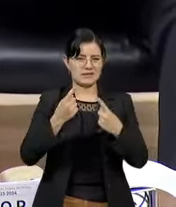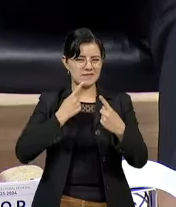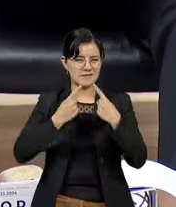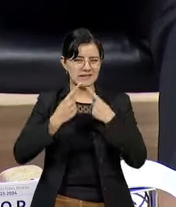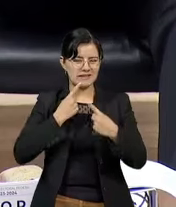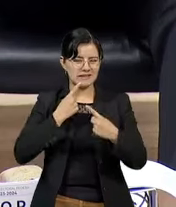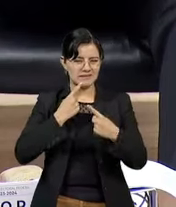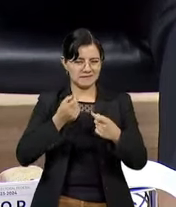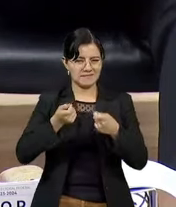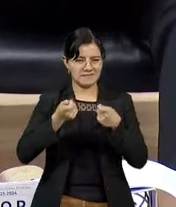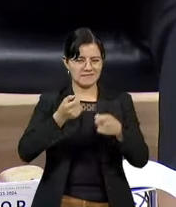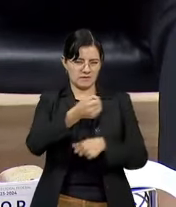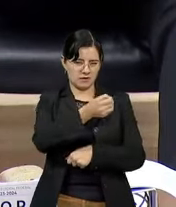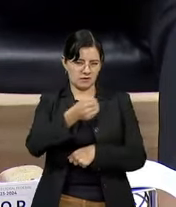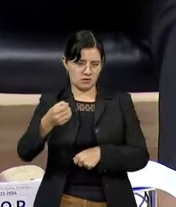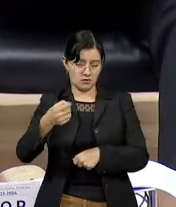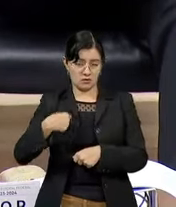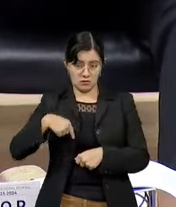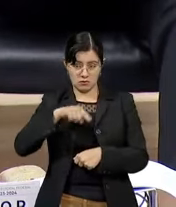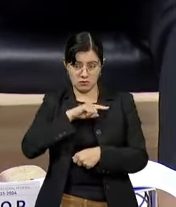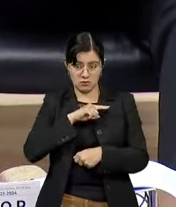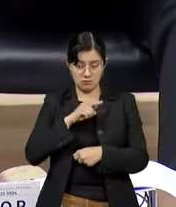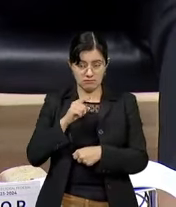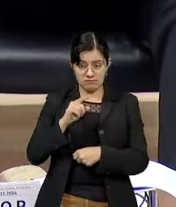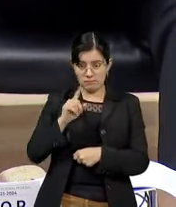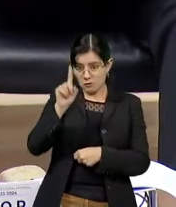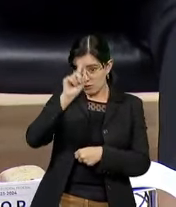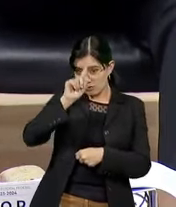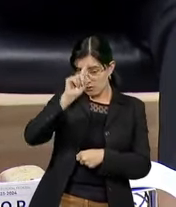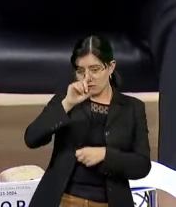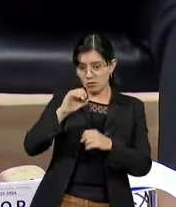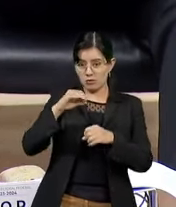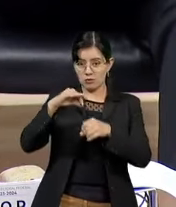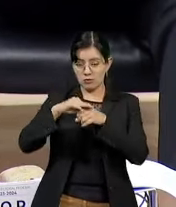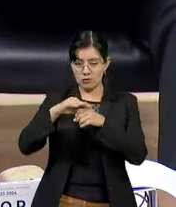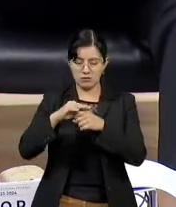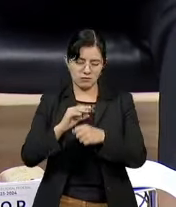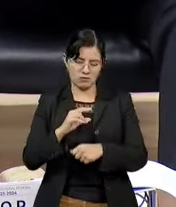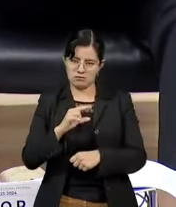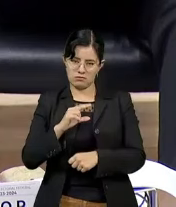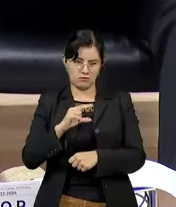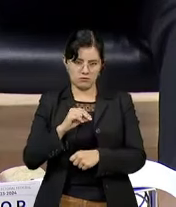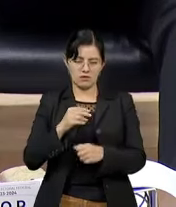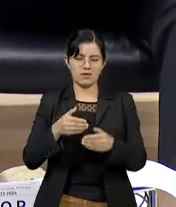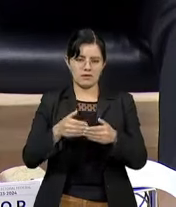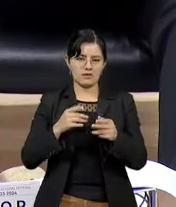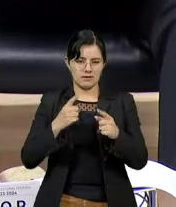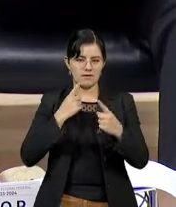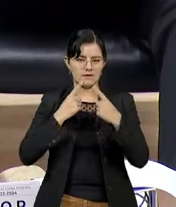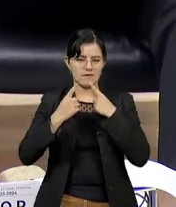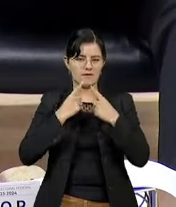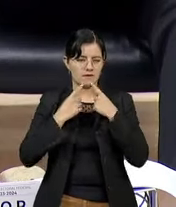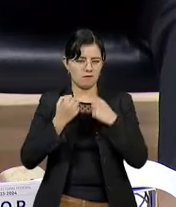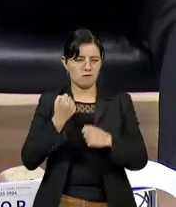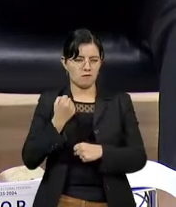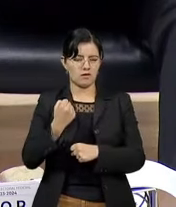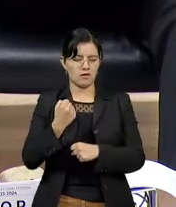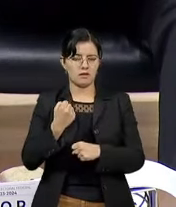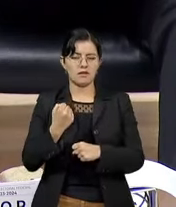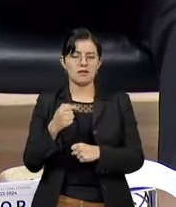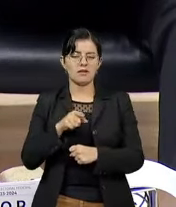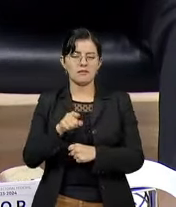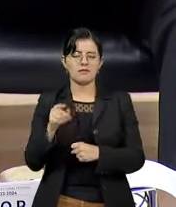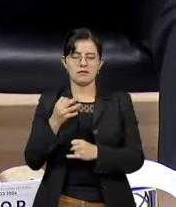voto en la comisión respectiva hubo un debate fuerte y al final se optó por